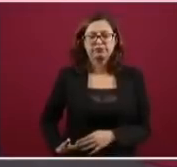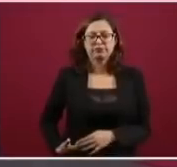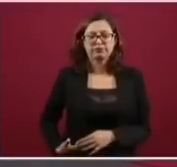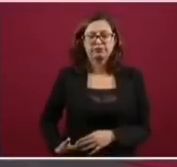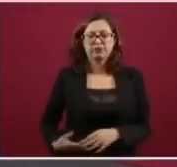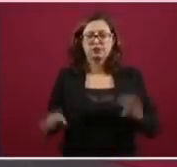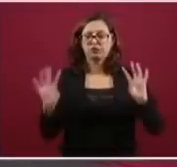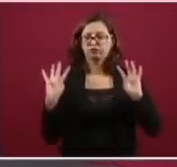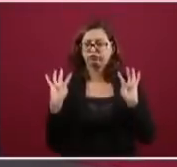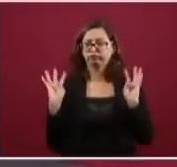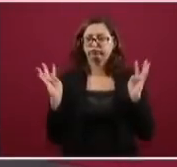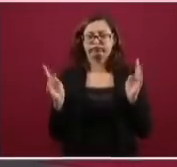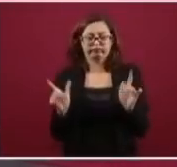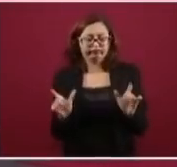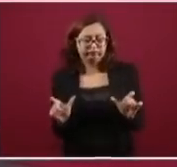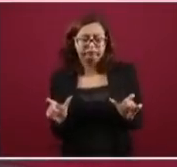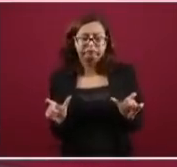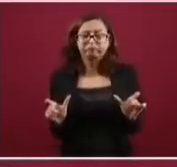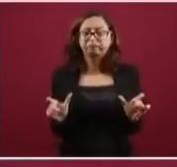una guardia